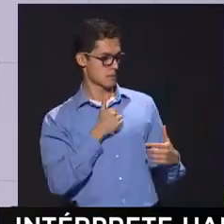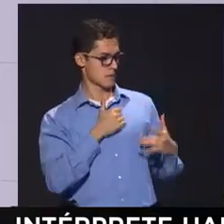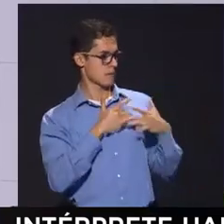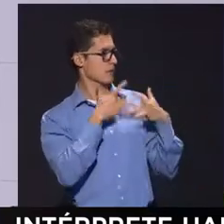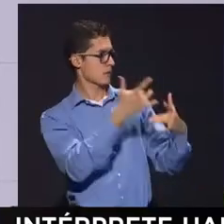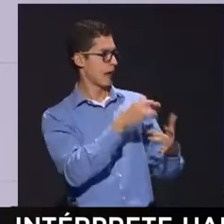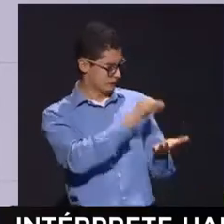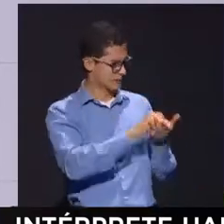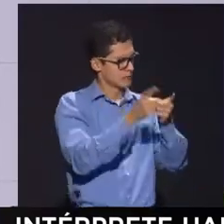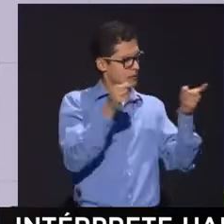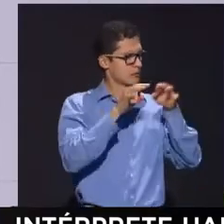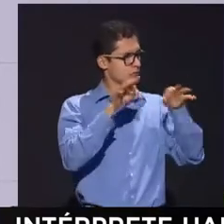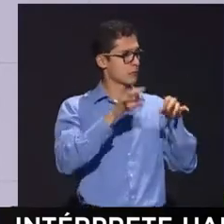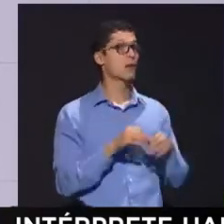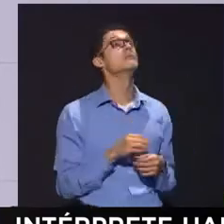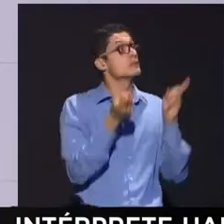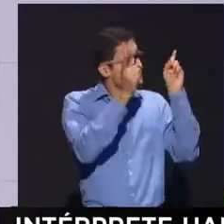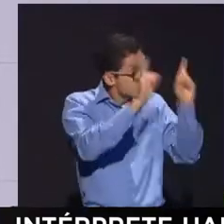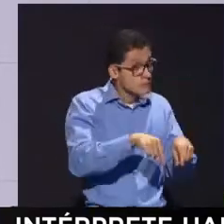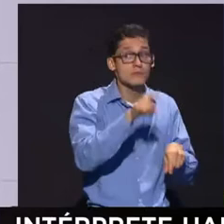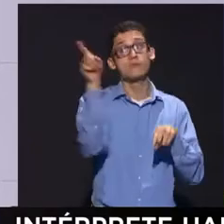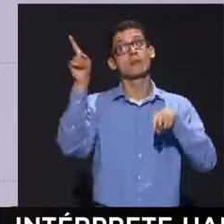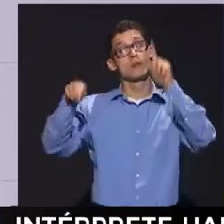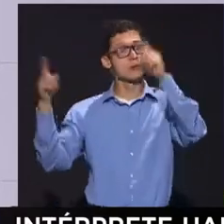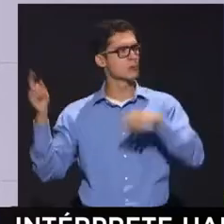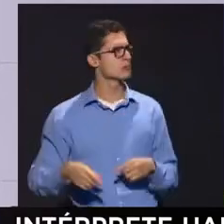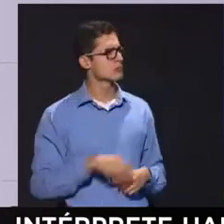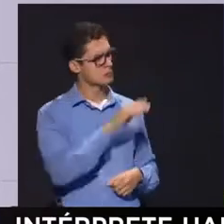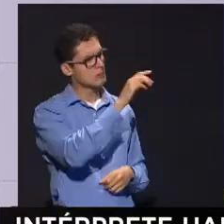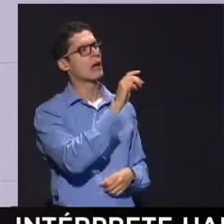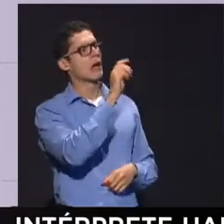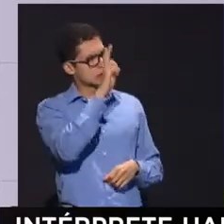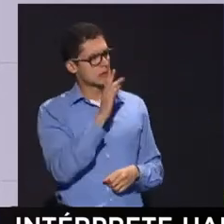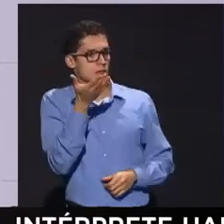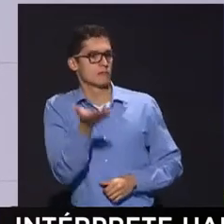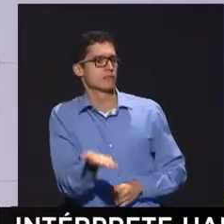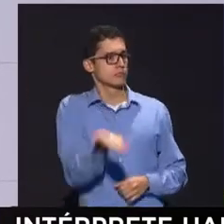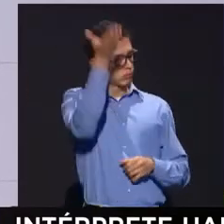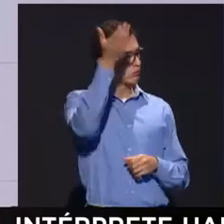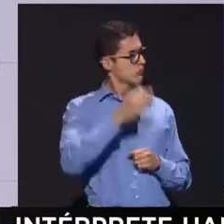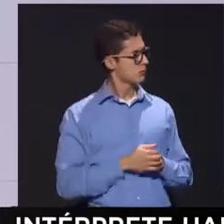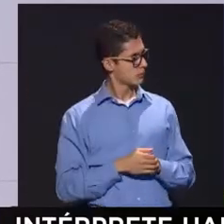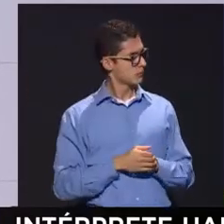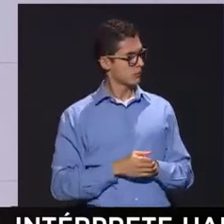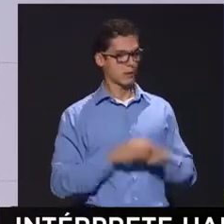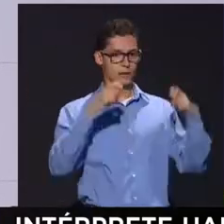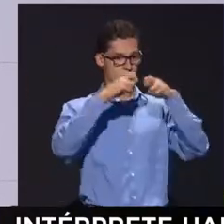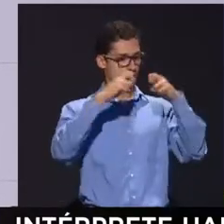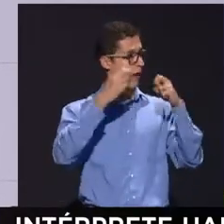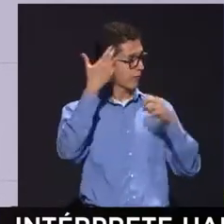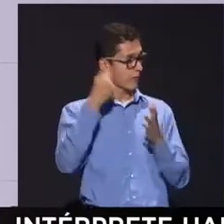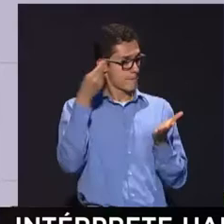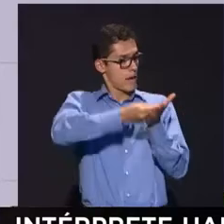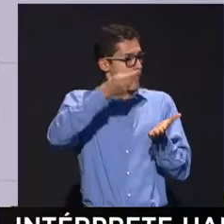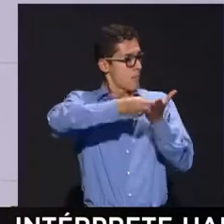están aumentando, ¿qué pasa? La factura me está llegando mucho más alta. ¿Por qué me está llegando más? Es que aumentaron los servicios públicos, el valor, el costo. Entonces,